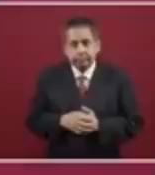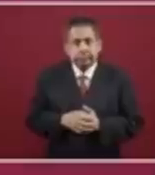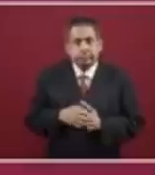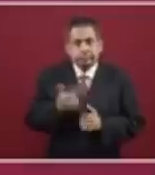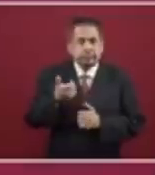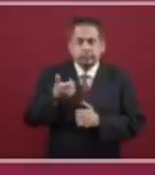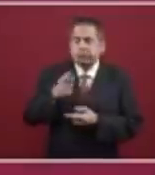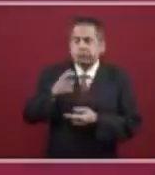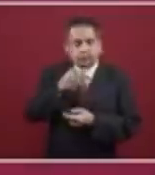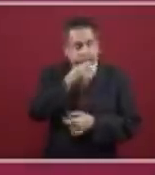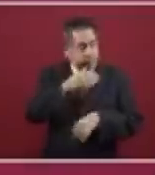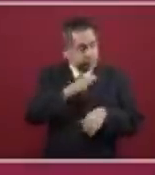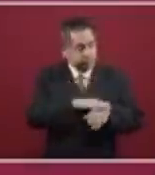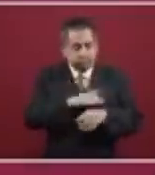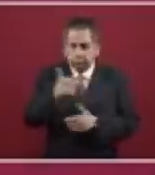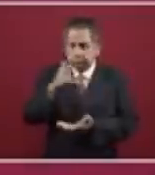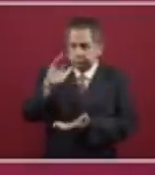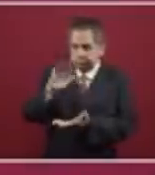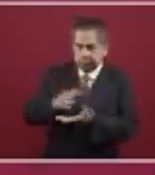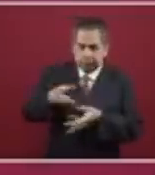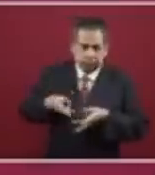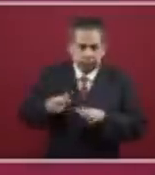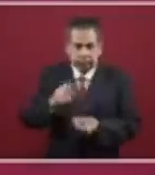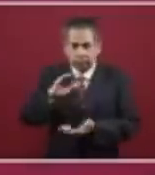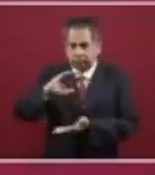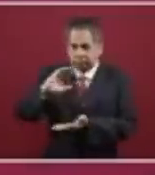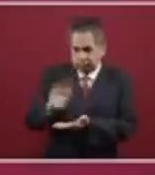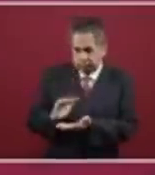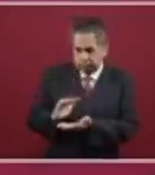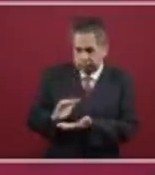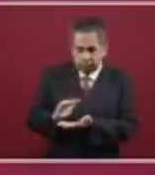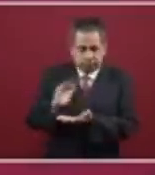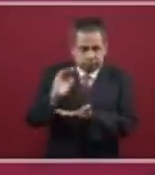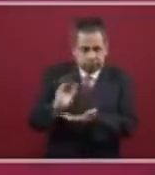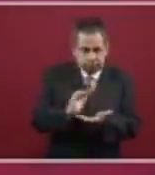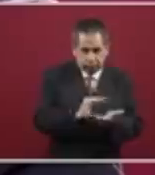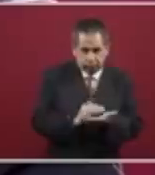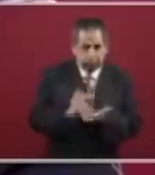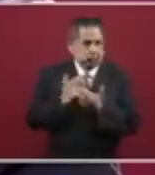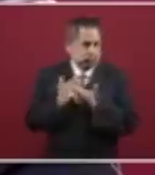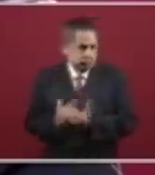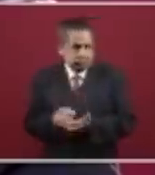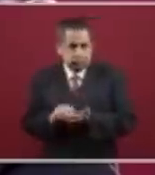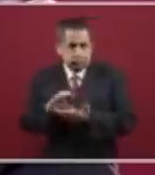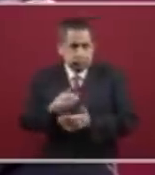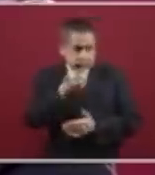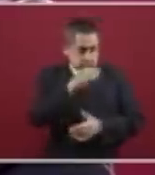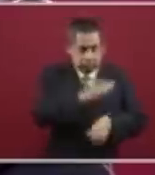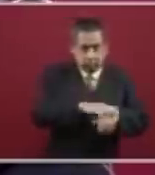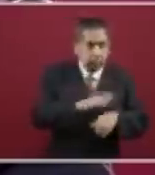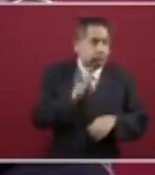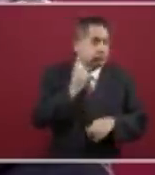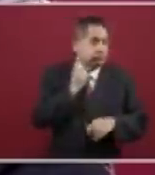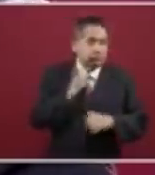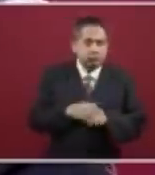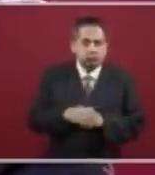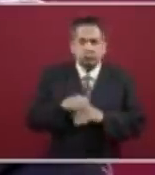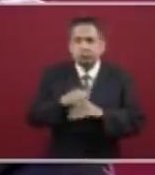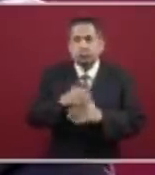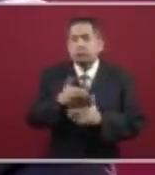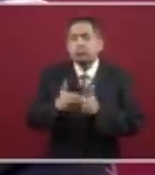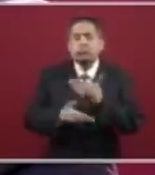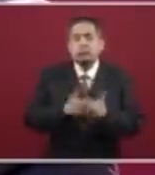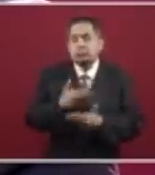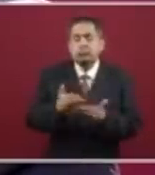reducción en gasto de operación, incluso en servicios generales,